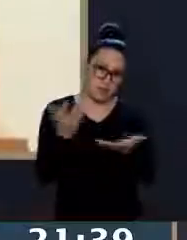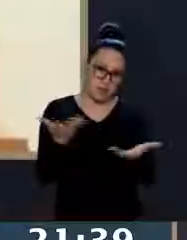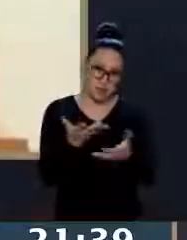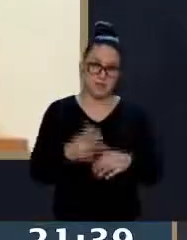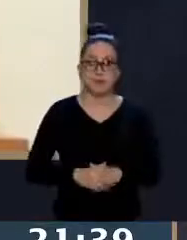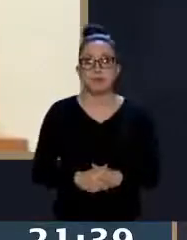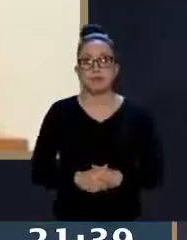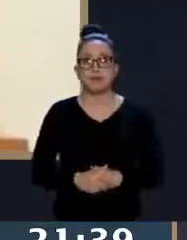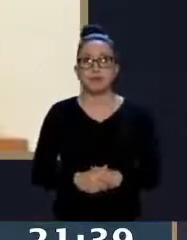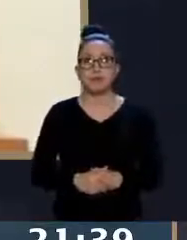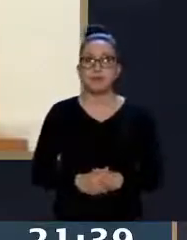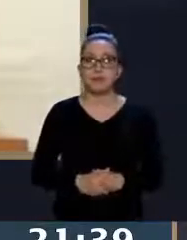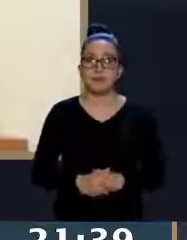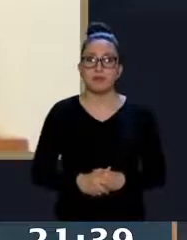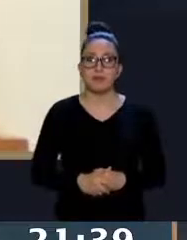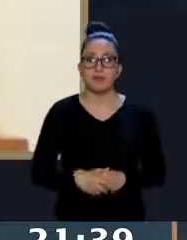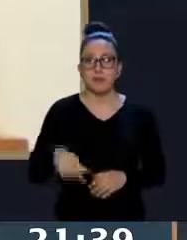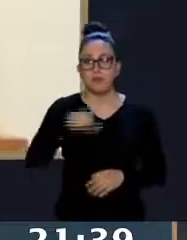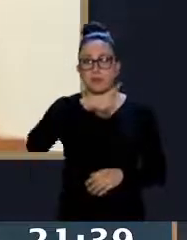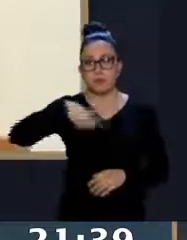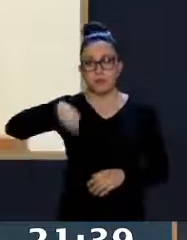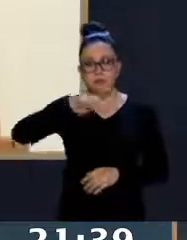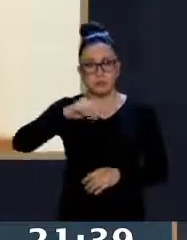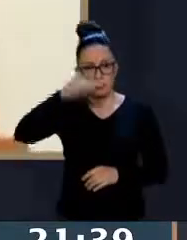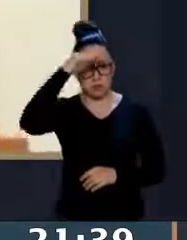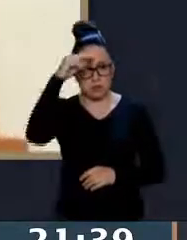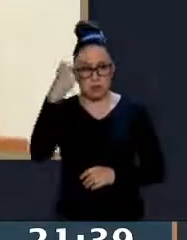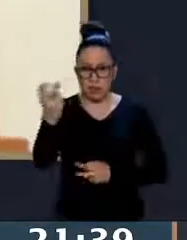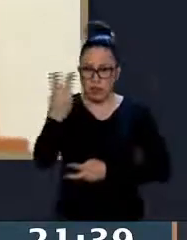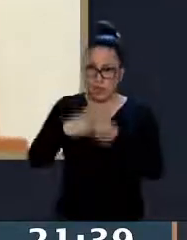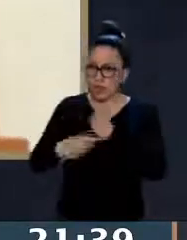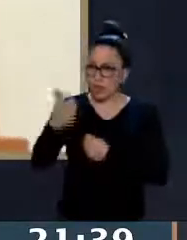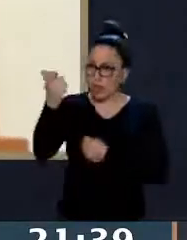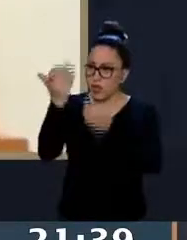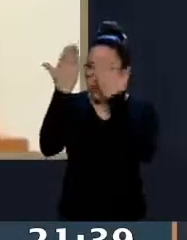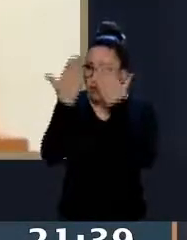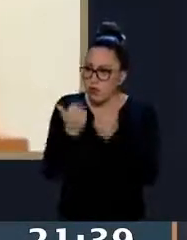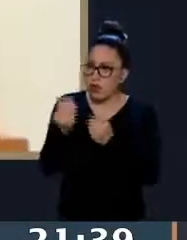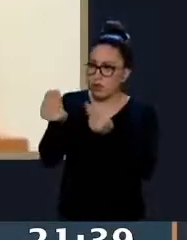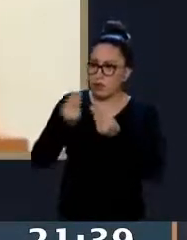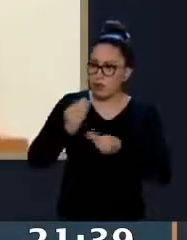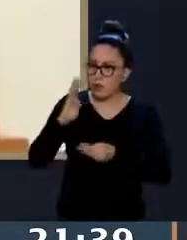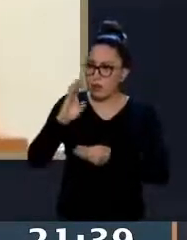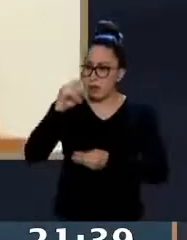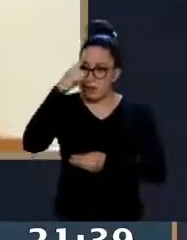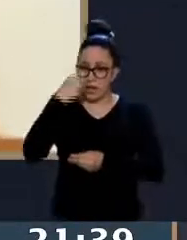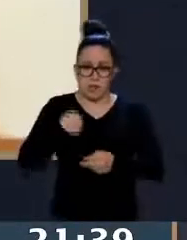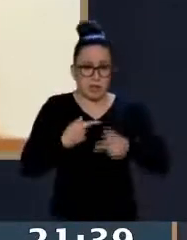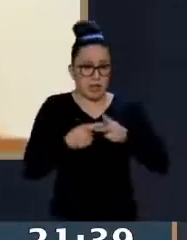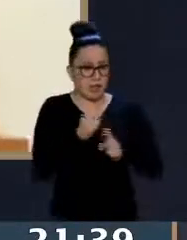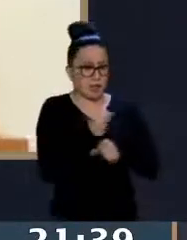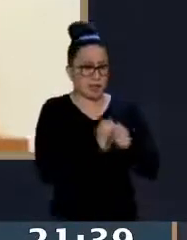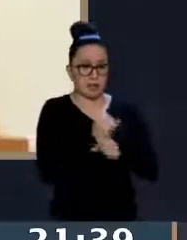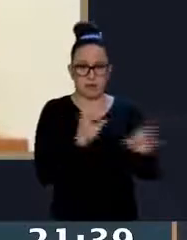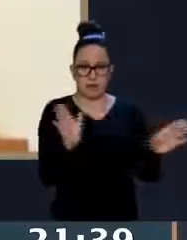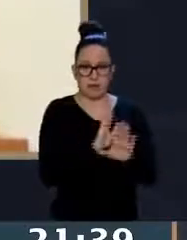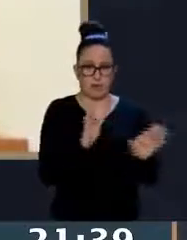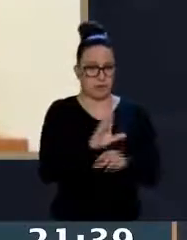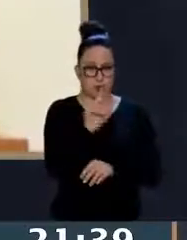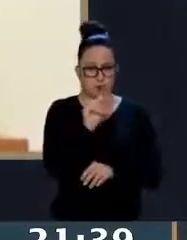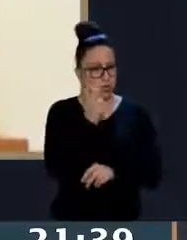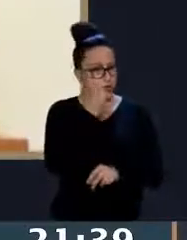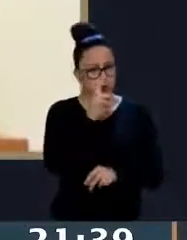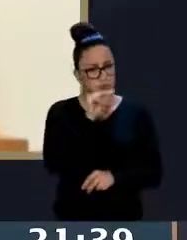esto no quiere decir que no haya financiamiento para las actividades de humanidades ciencias tecnologías e Innovación tan no es así que